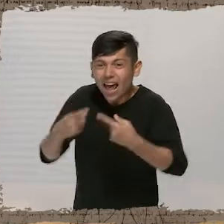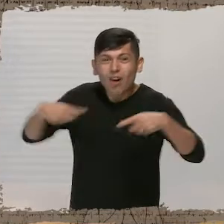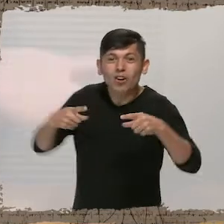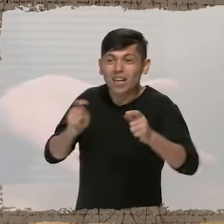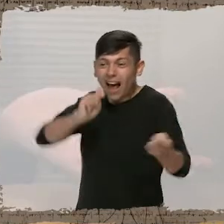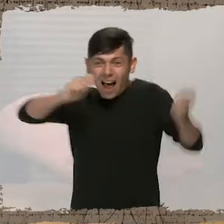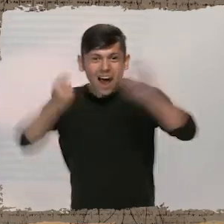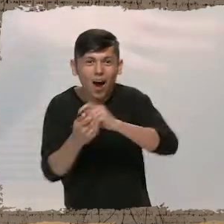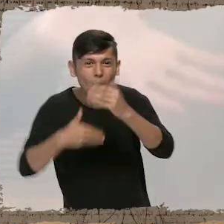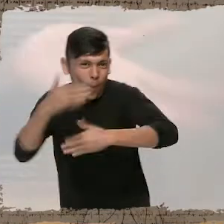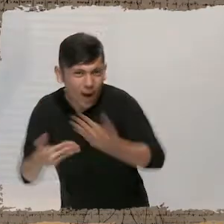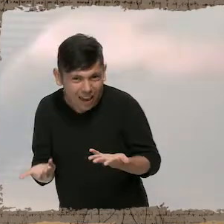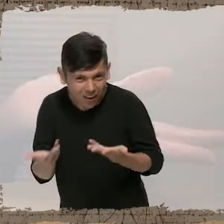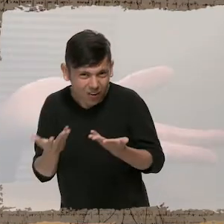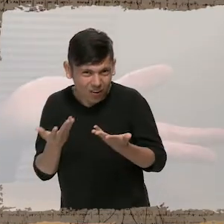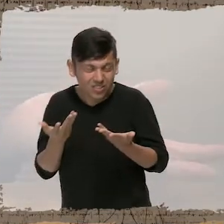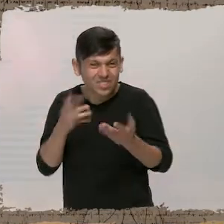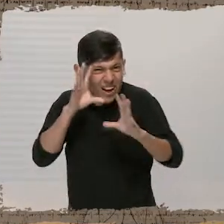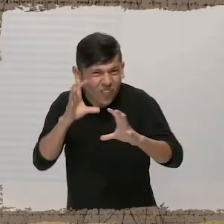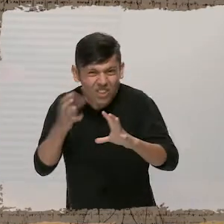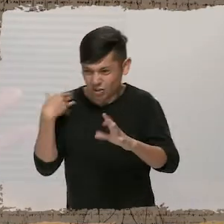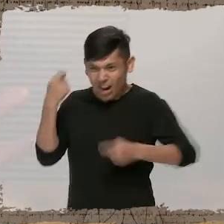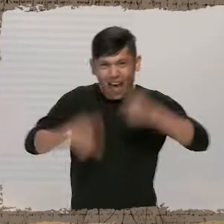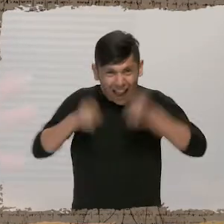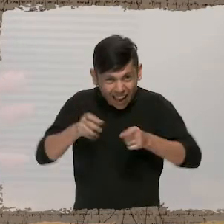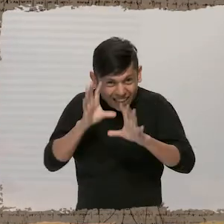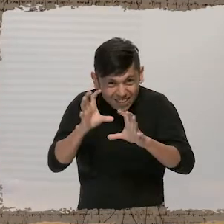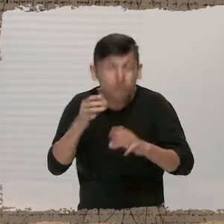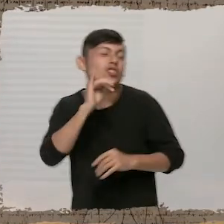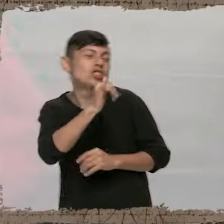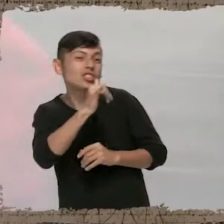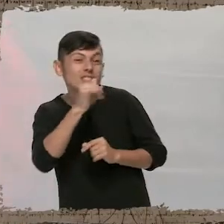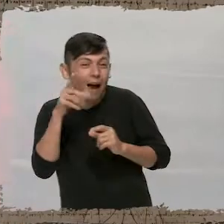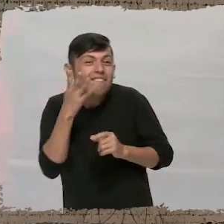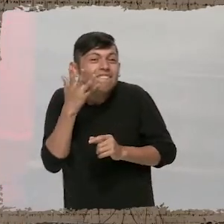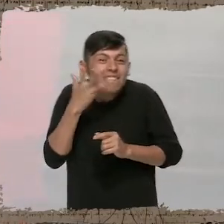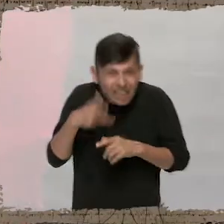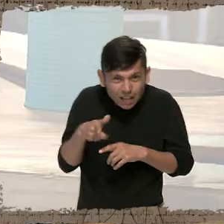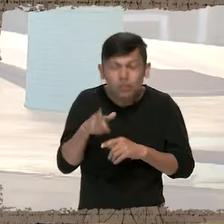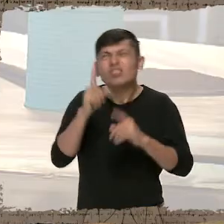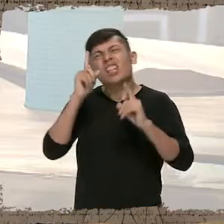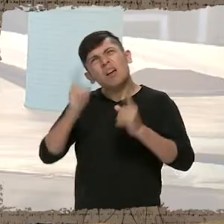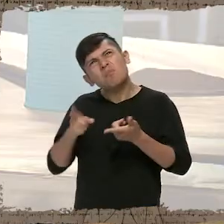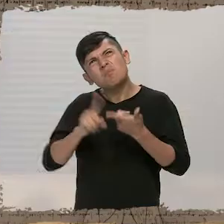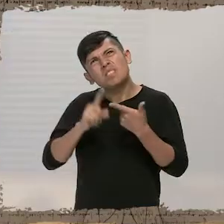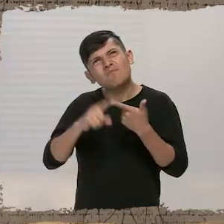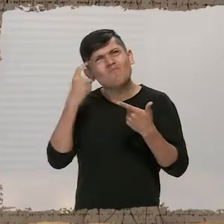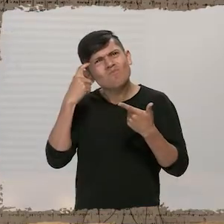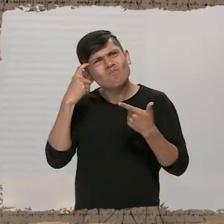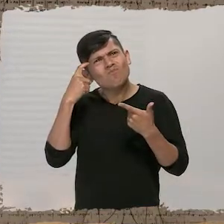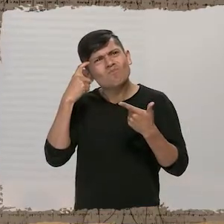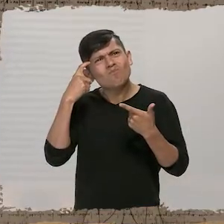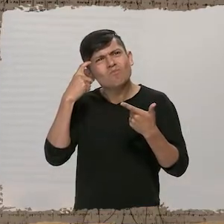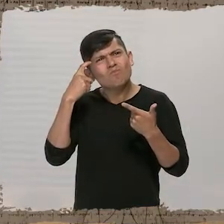de cocina para hacer otras cosas juguetes o cosas fantásticas hasta que la batería me encantó y bueno en segundo puesto